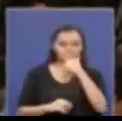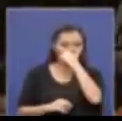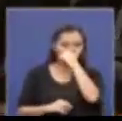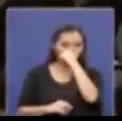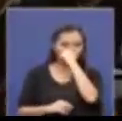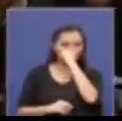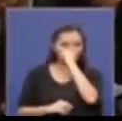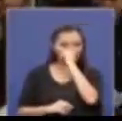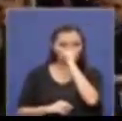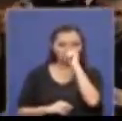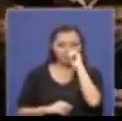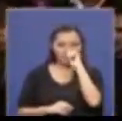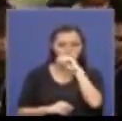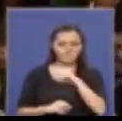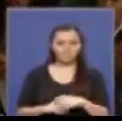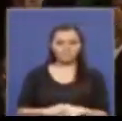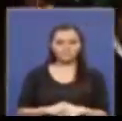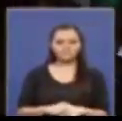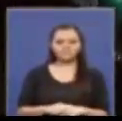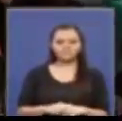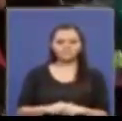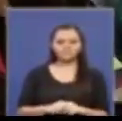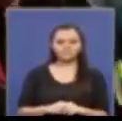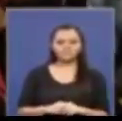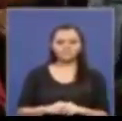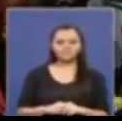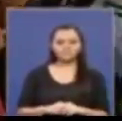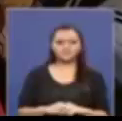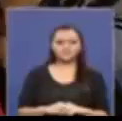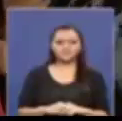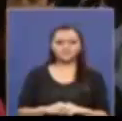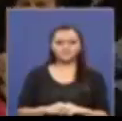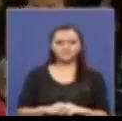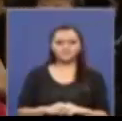país canela.